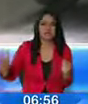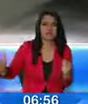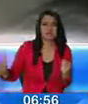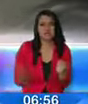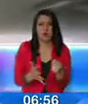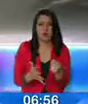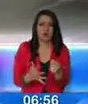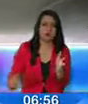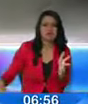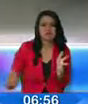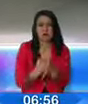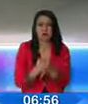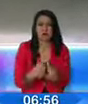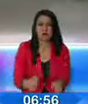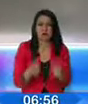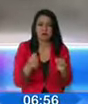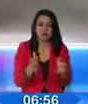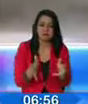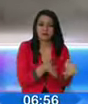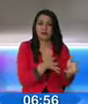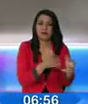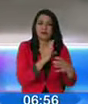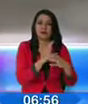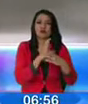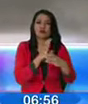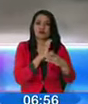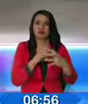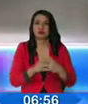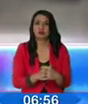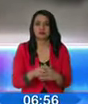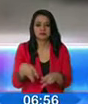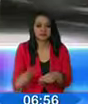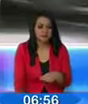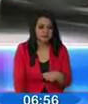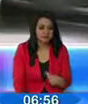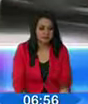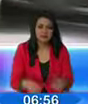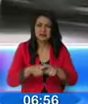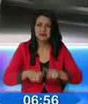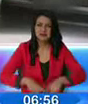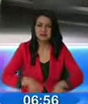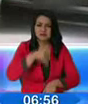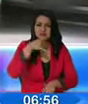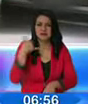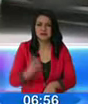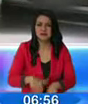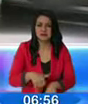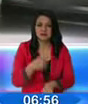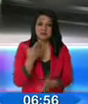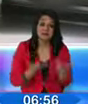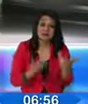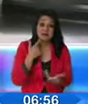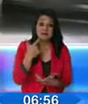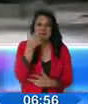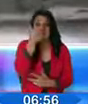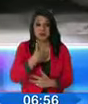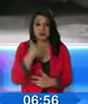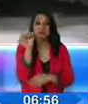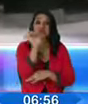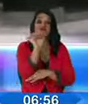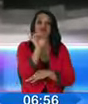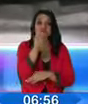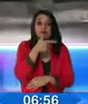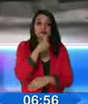destruida por el fuerte impacto contra el bus. En el piso se encontraban botellas de alcohol. Se presume que uno de los conductores involucrados